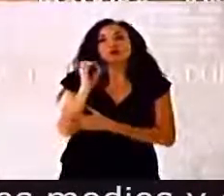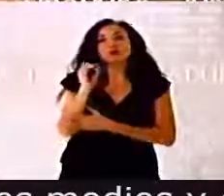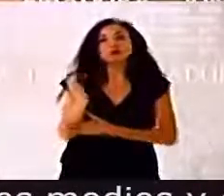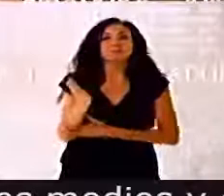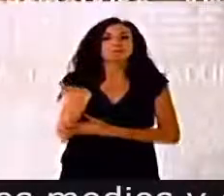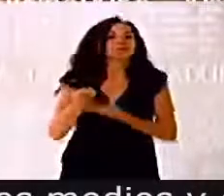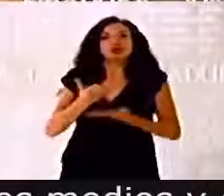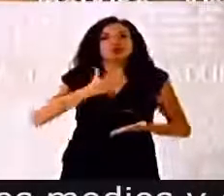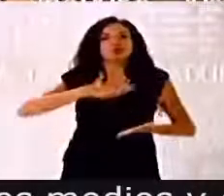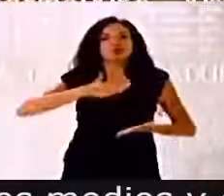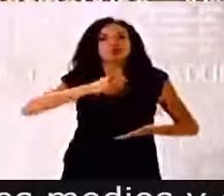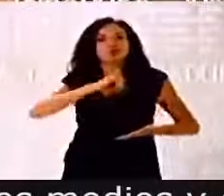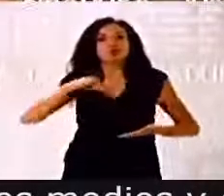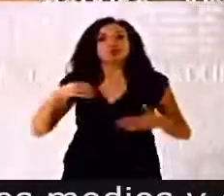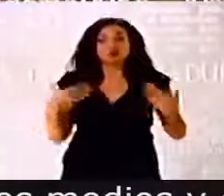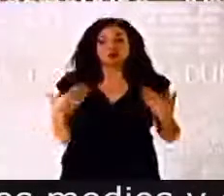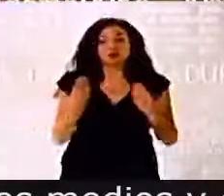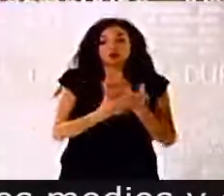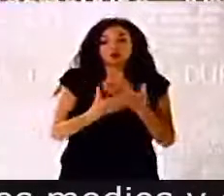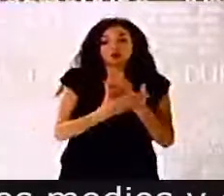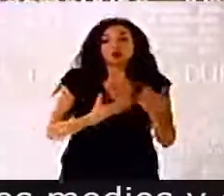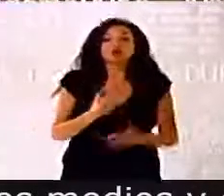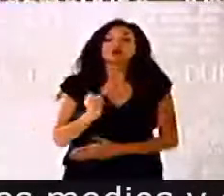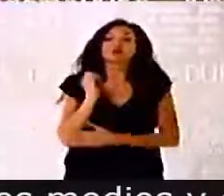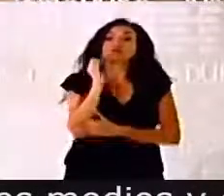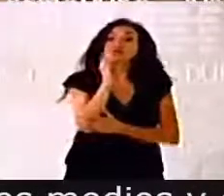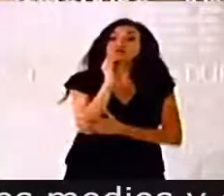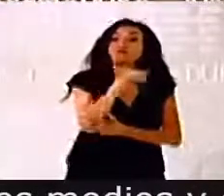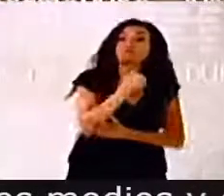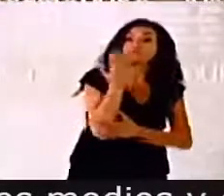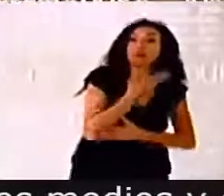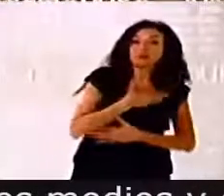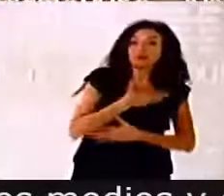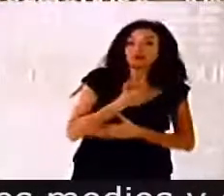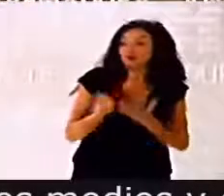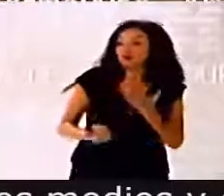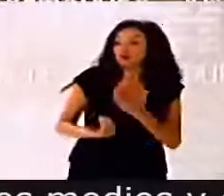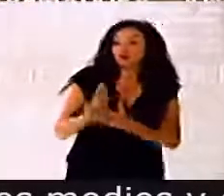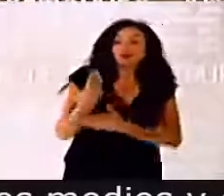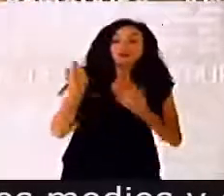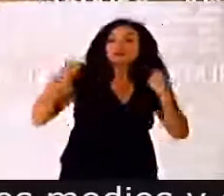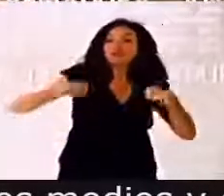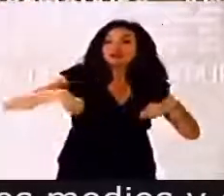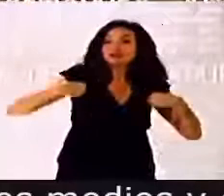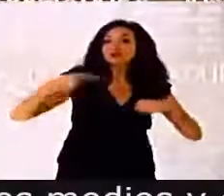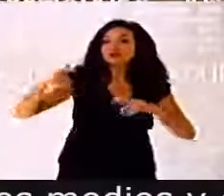Gobierno va a ir mañana a petición propia el mismo día que